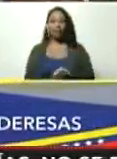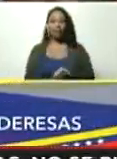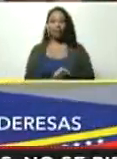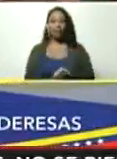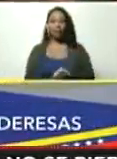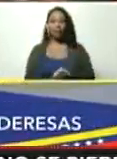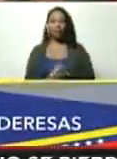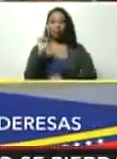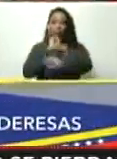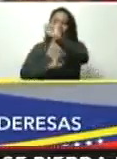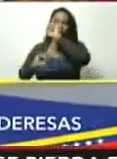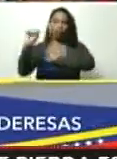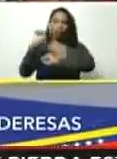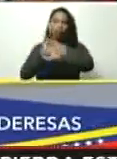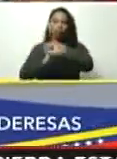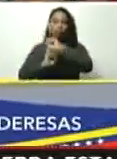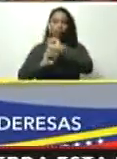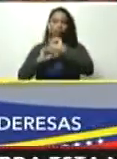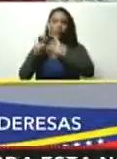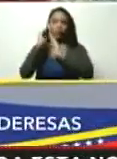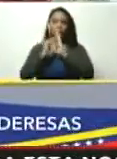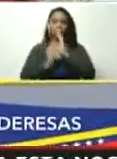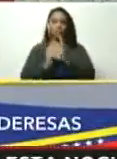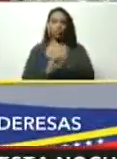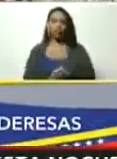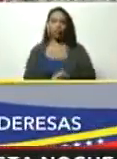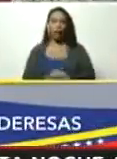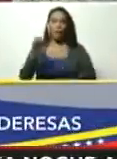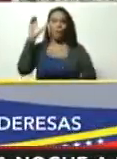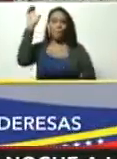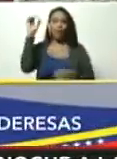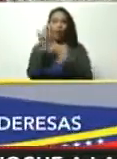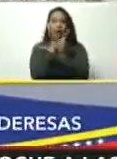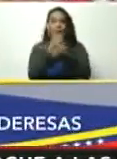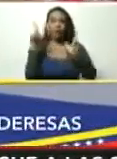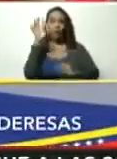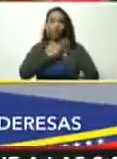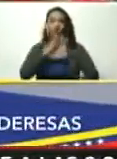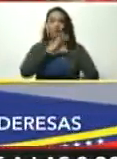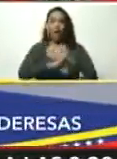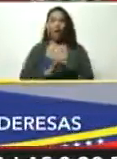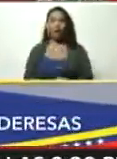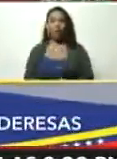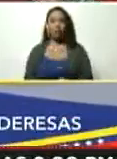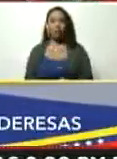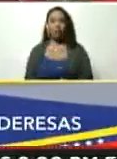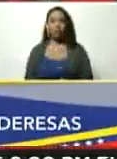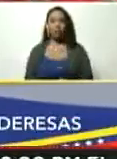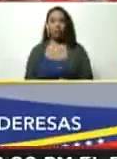Combatientes irreductibles de la patria libre y soberana.